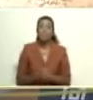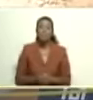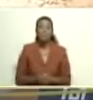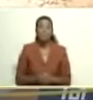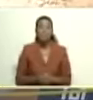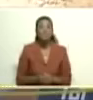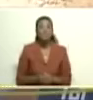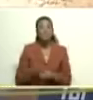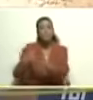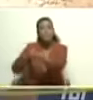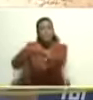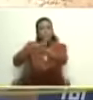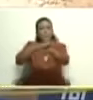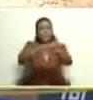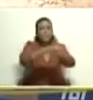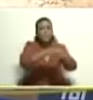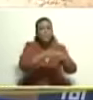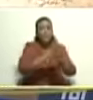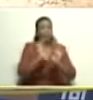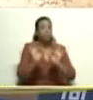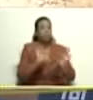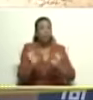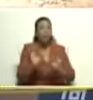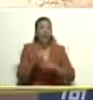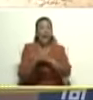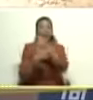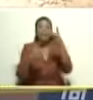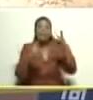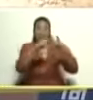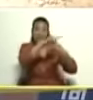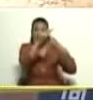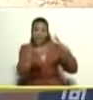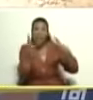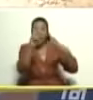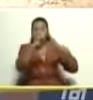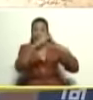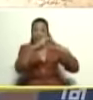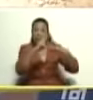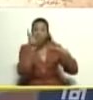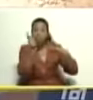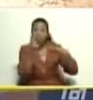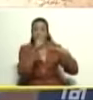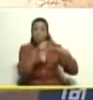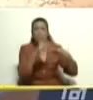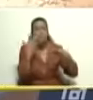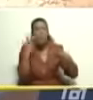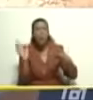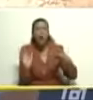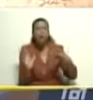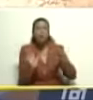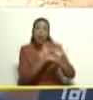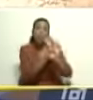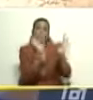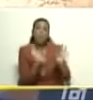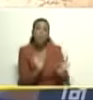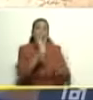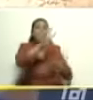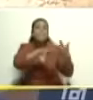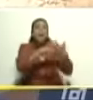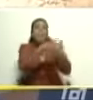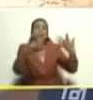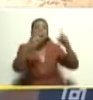Y llamé a que aplicáramos tres R's, ¿recuerdan? Y entonces hice una fórmula, una